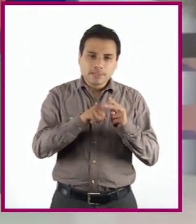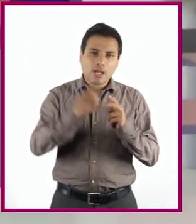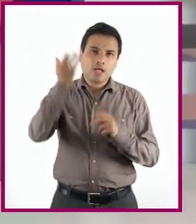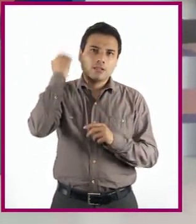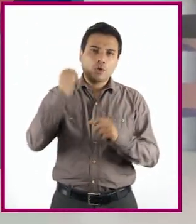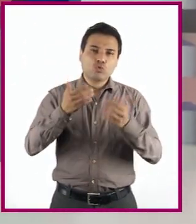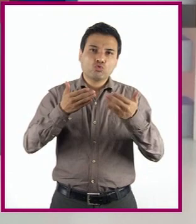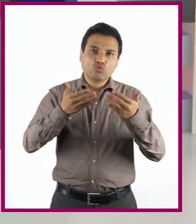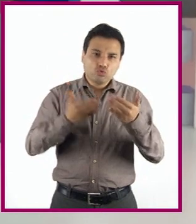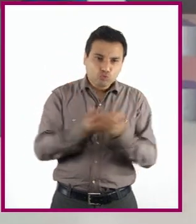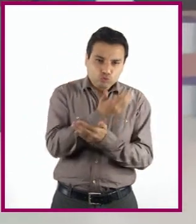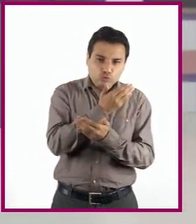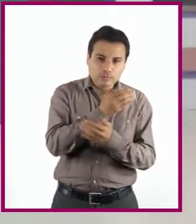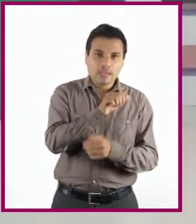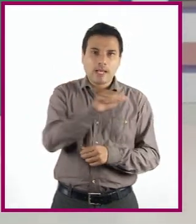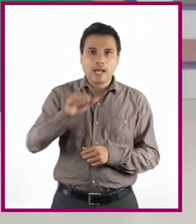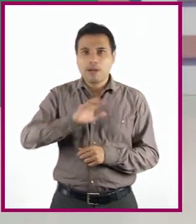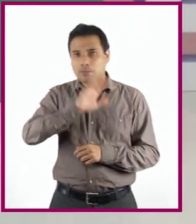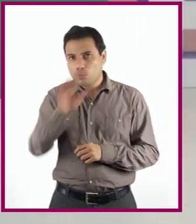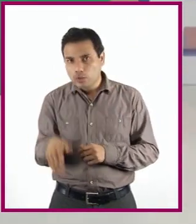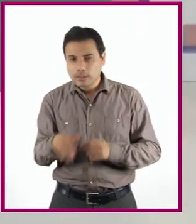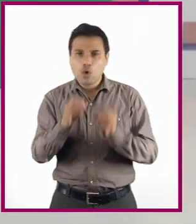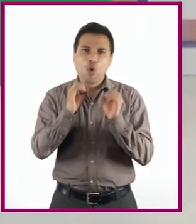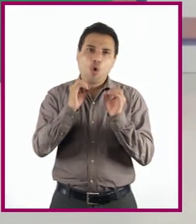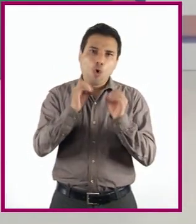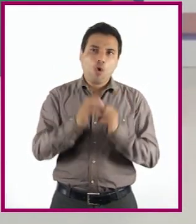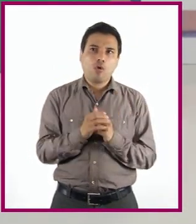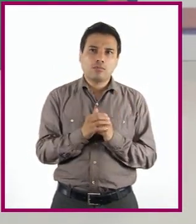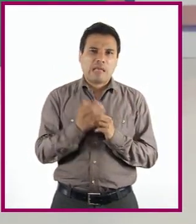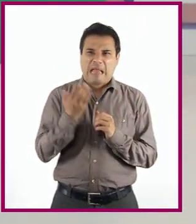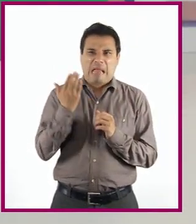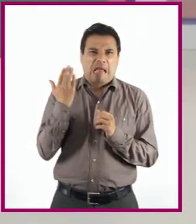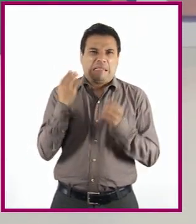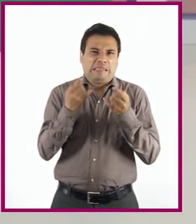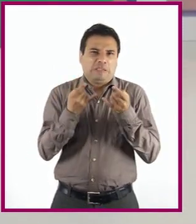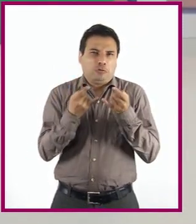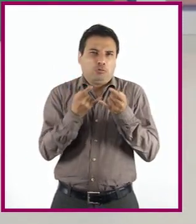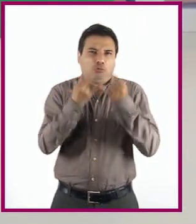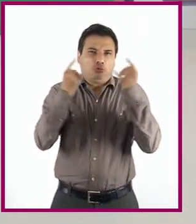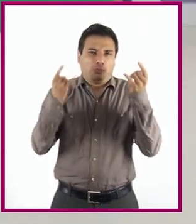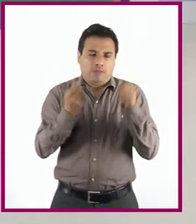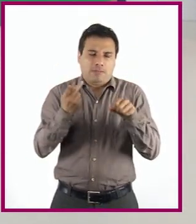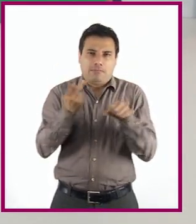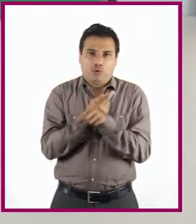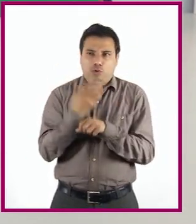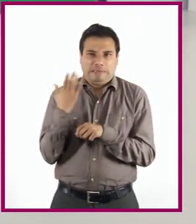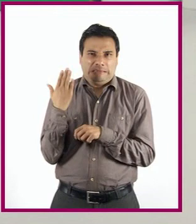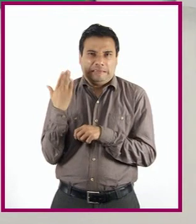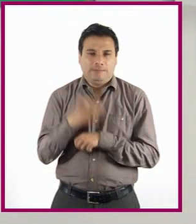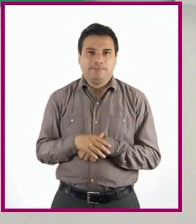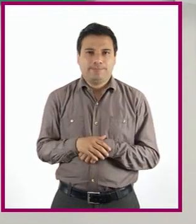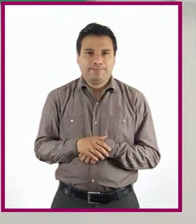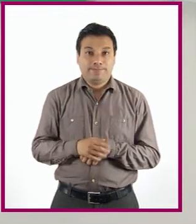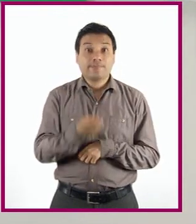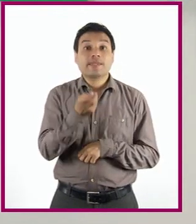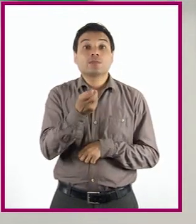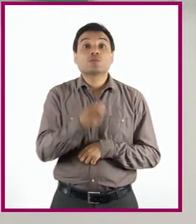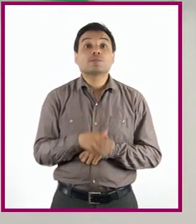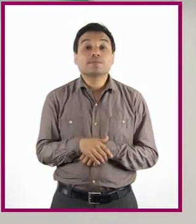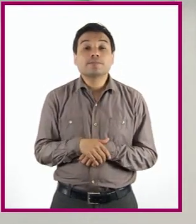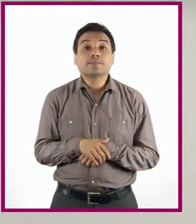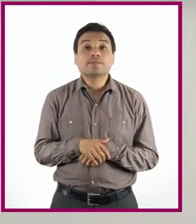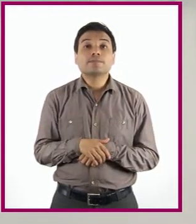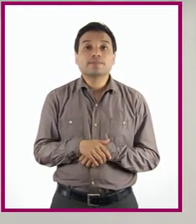nacimiento hasta la muerte o hasta el acontecimiento más reciente de la vida del personaje. A esto, como lo dijimos